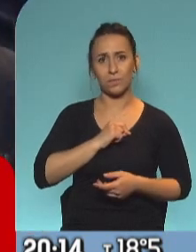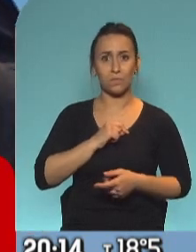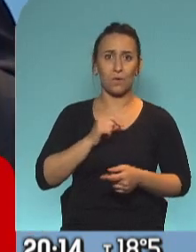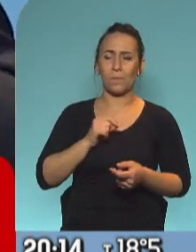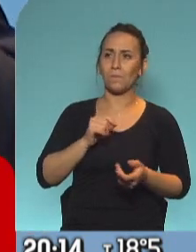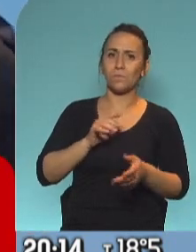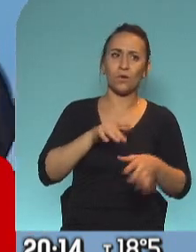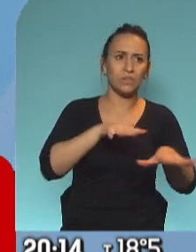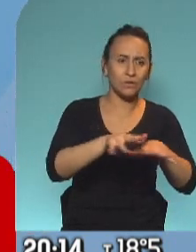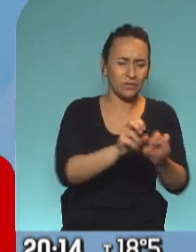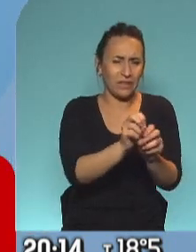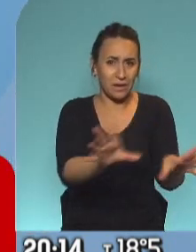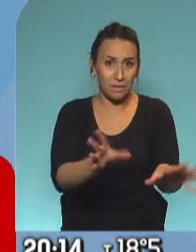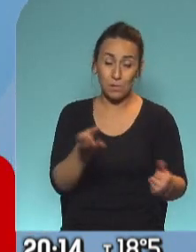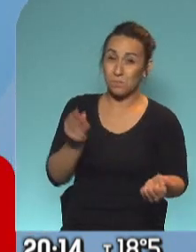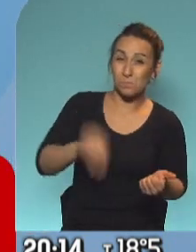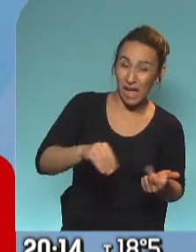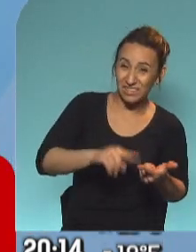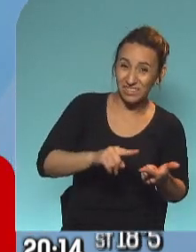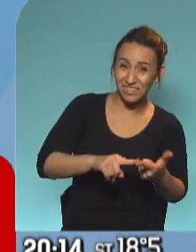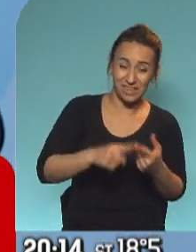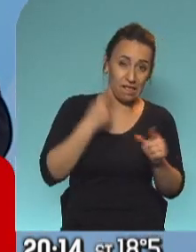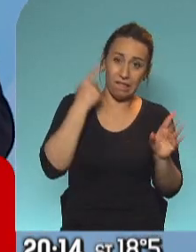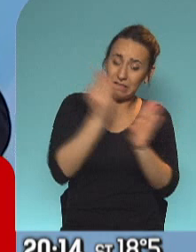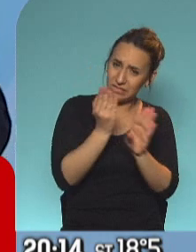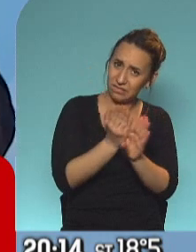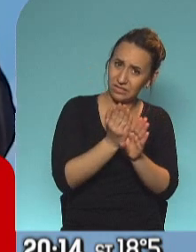lo que seguimos pasando, esto, digamos,